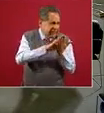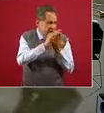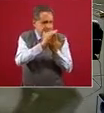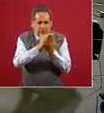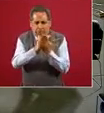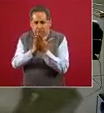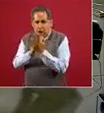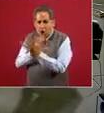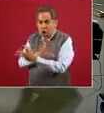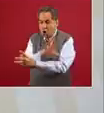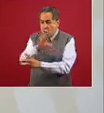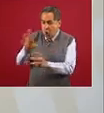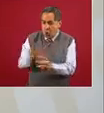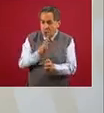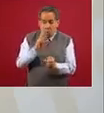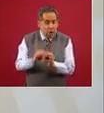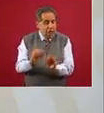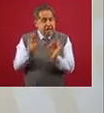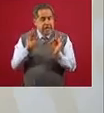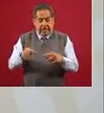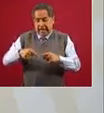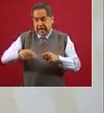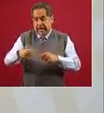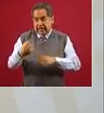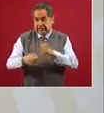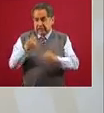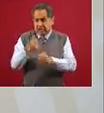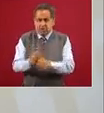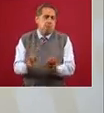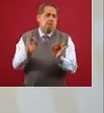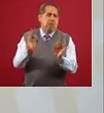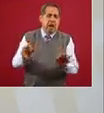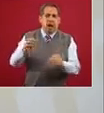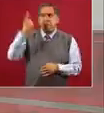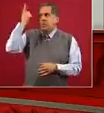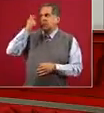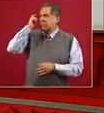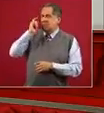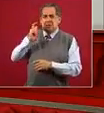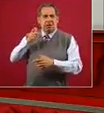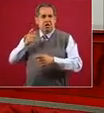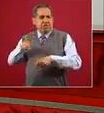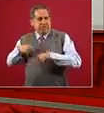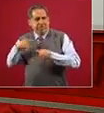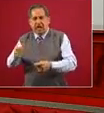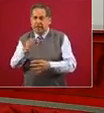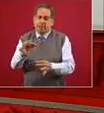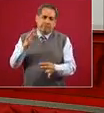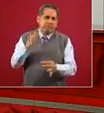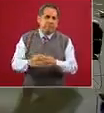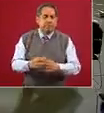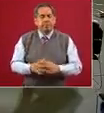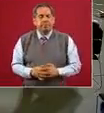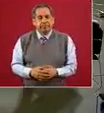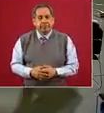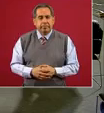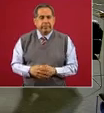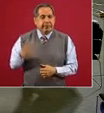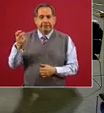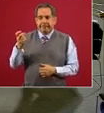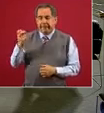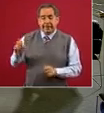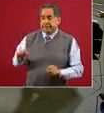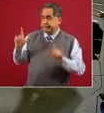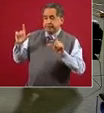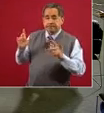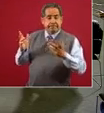a poder cumplir este año con las metas de la pensión. Adelante. Ahí terminamos la